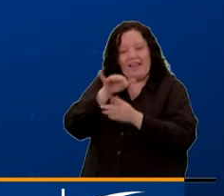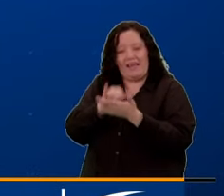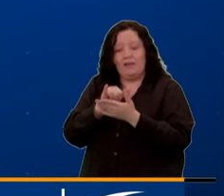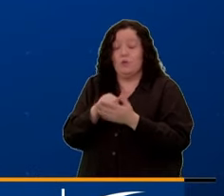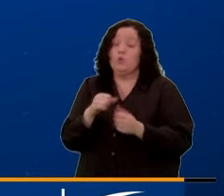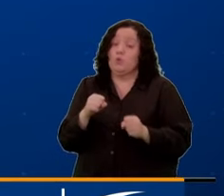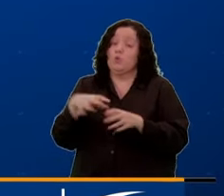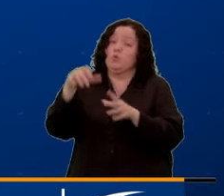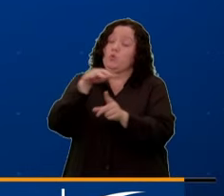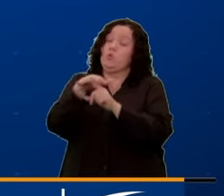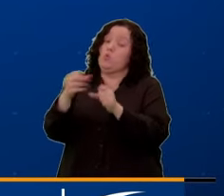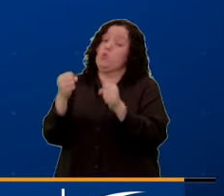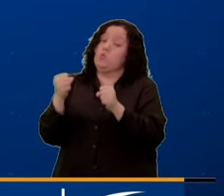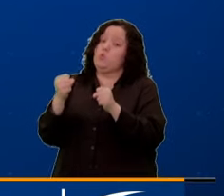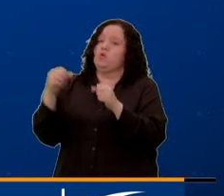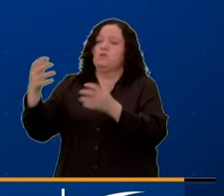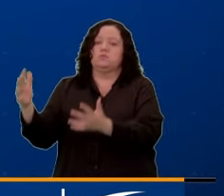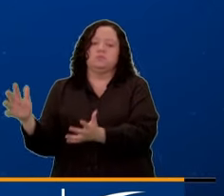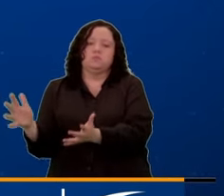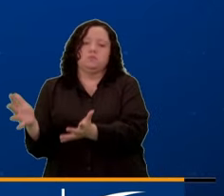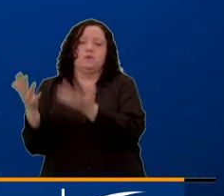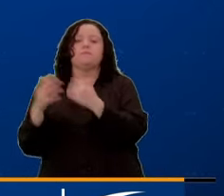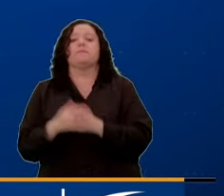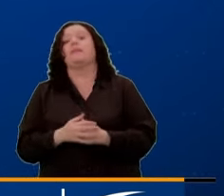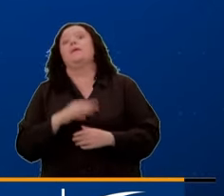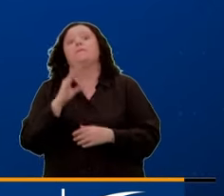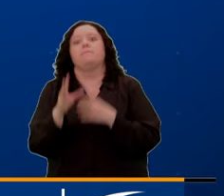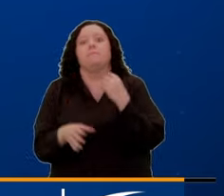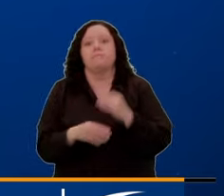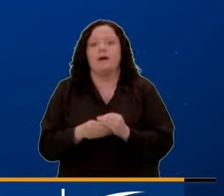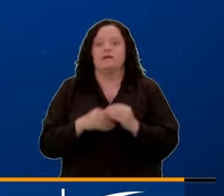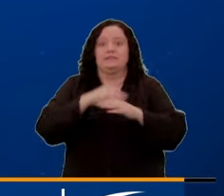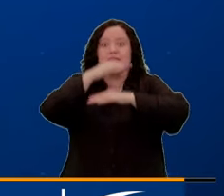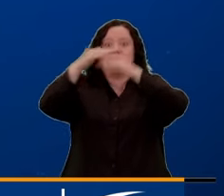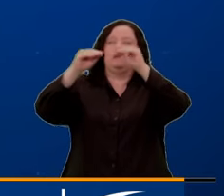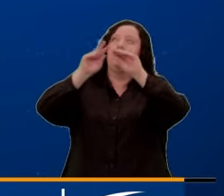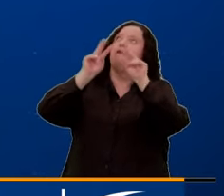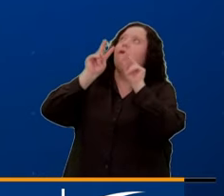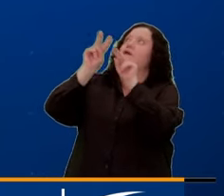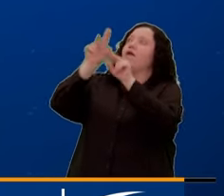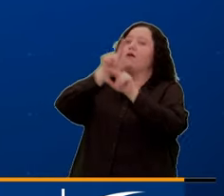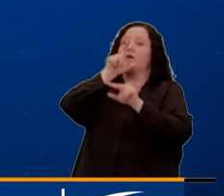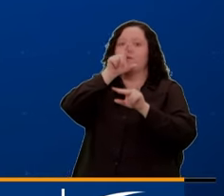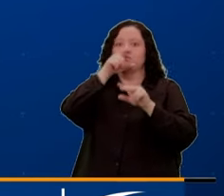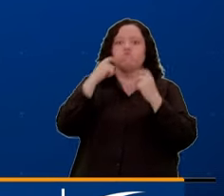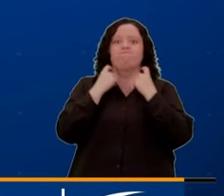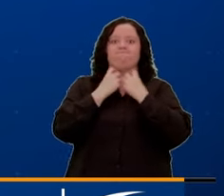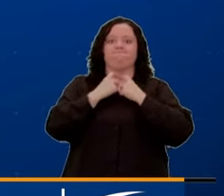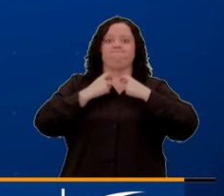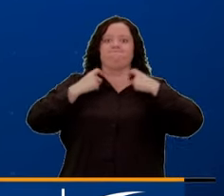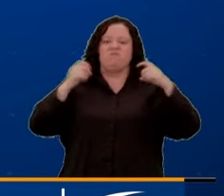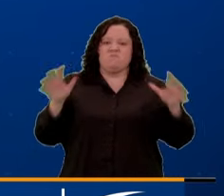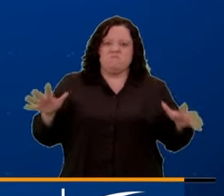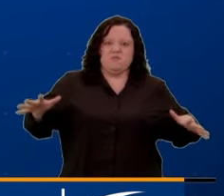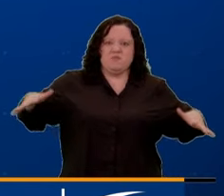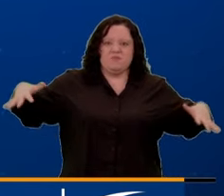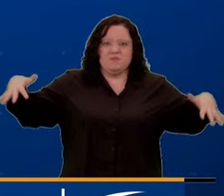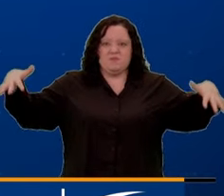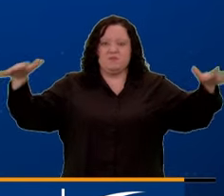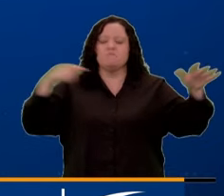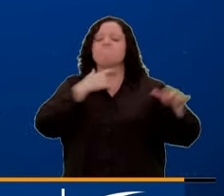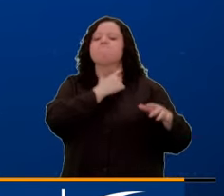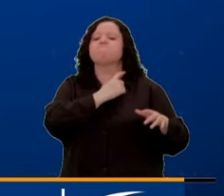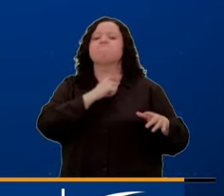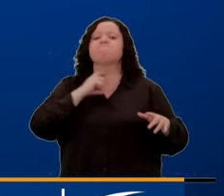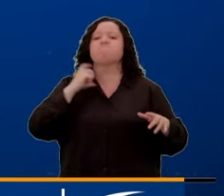parte glacial. Como si fuera poco, el cielo del parque fue el epicentro del avistamiento de un cóndor. Sus extensas alas, su blanco cuello